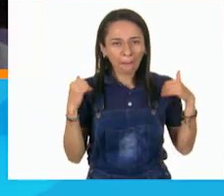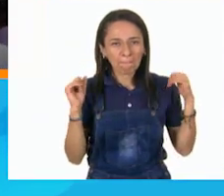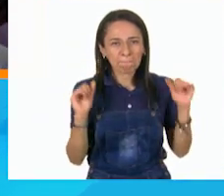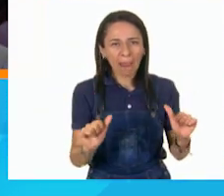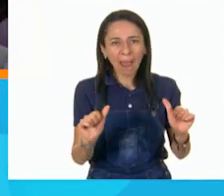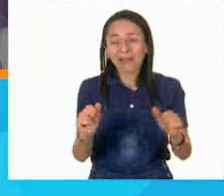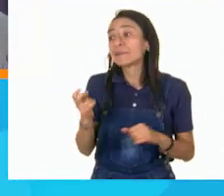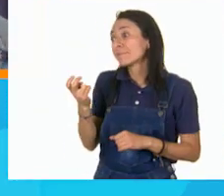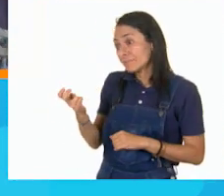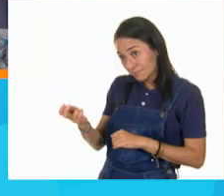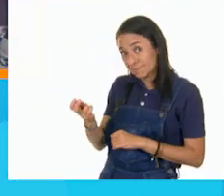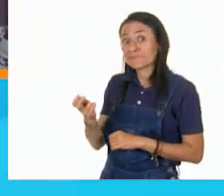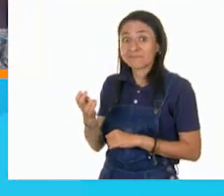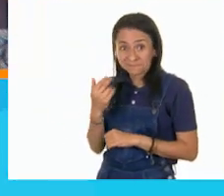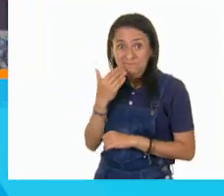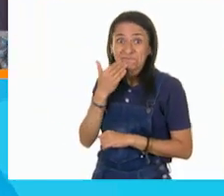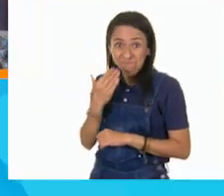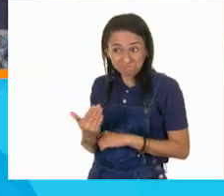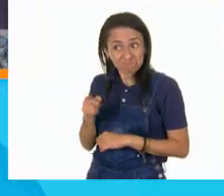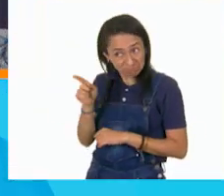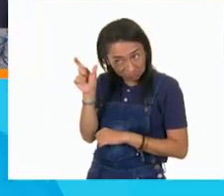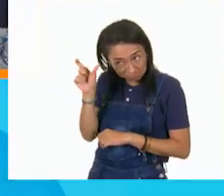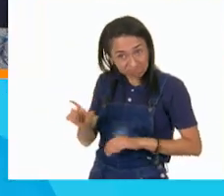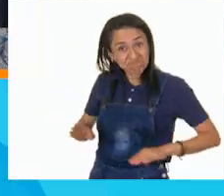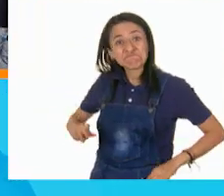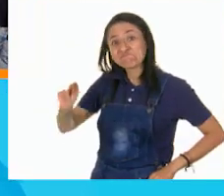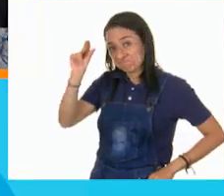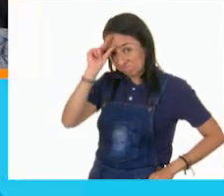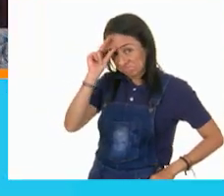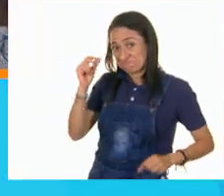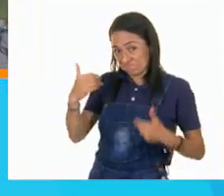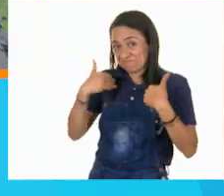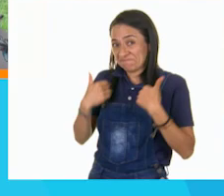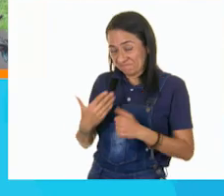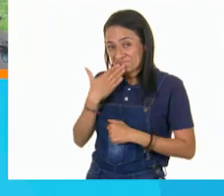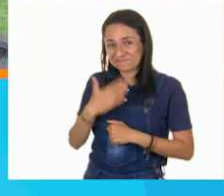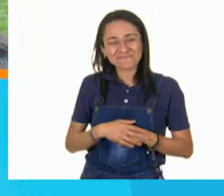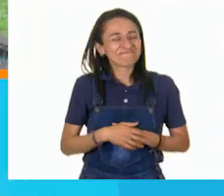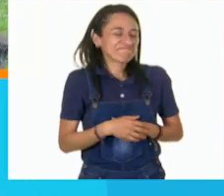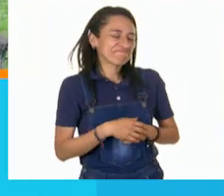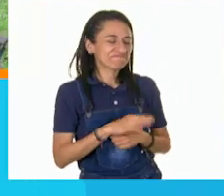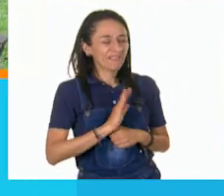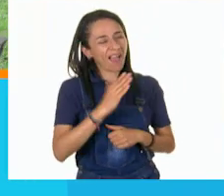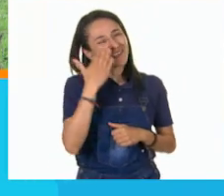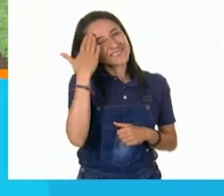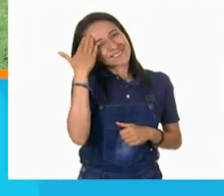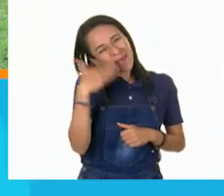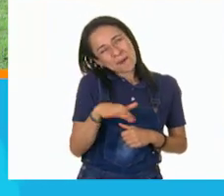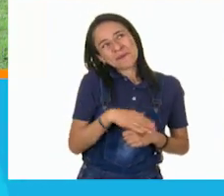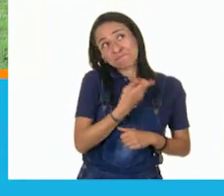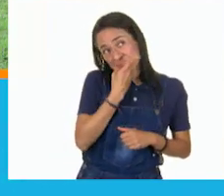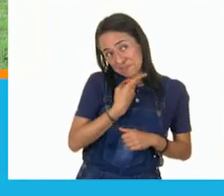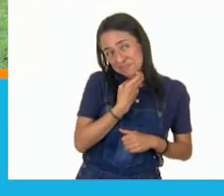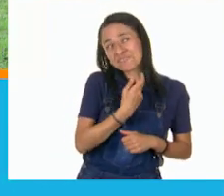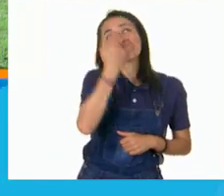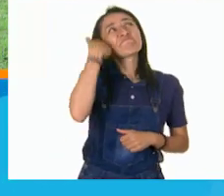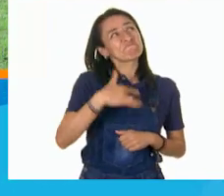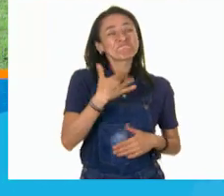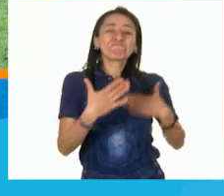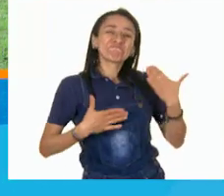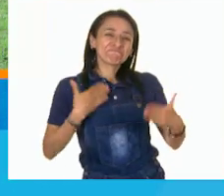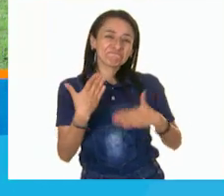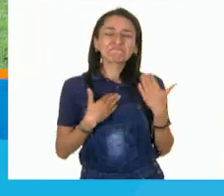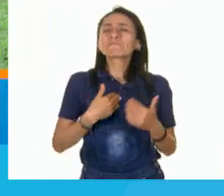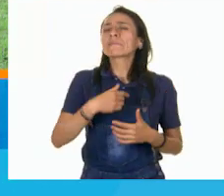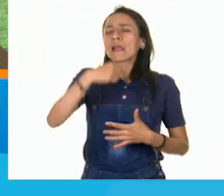Te digo que eres muy lista. Ya lo sabía y me pone alegre que me lo digas. Cada una de las emociones tiene diferentes